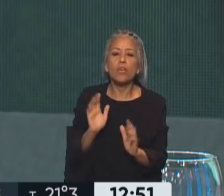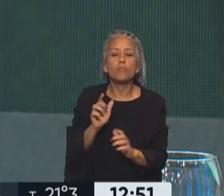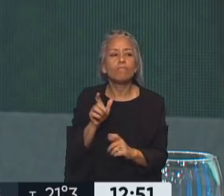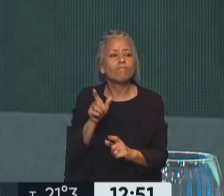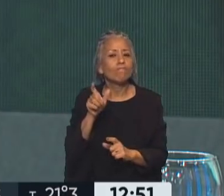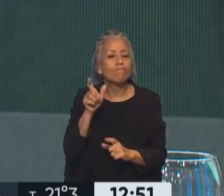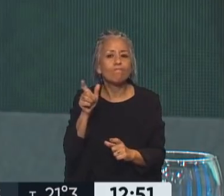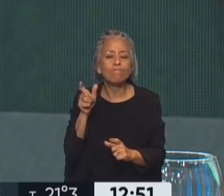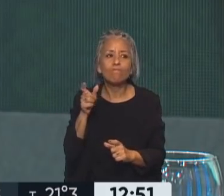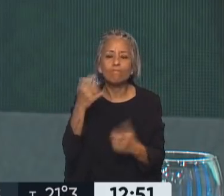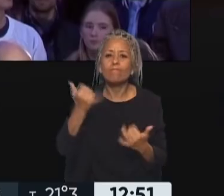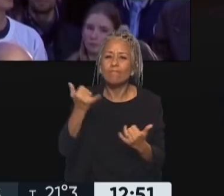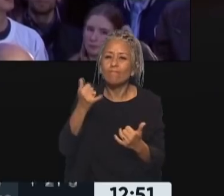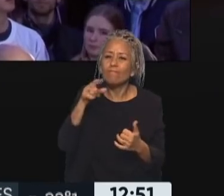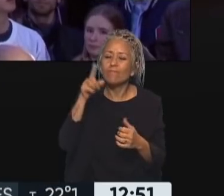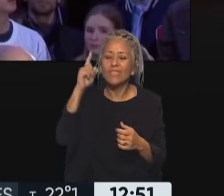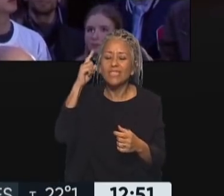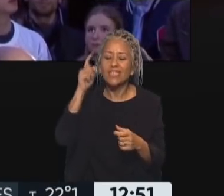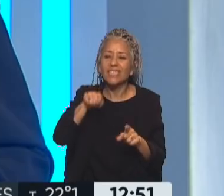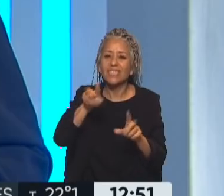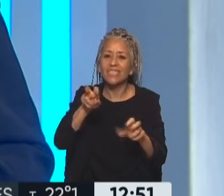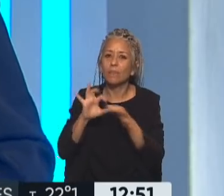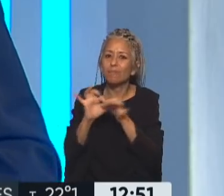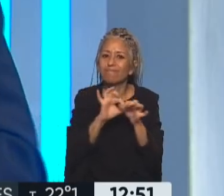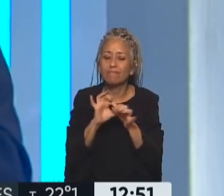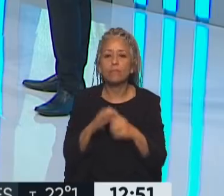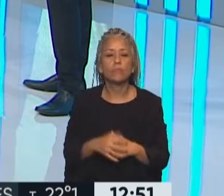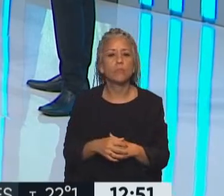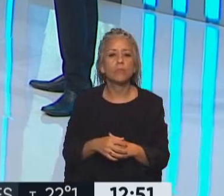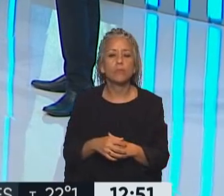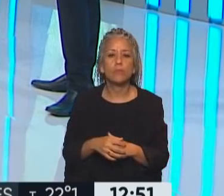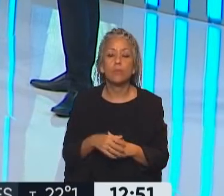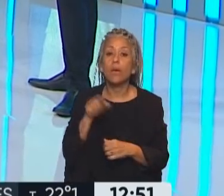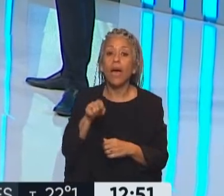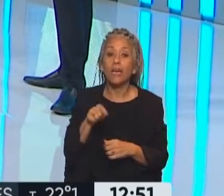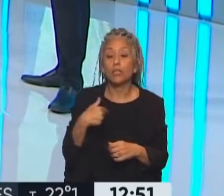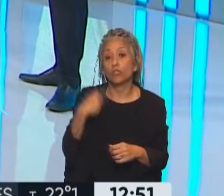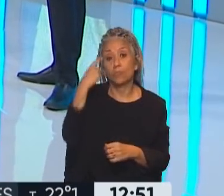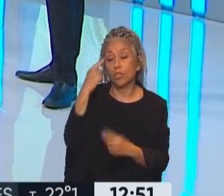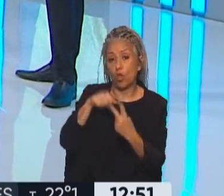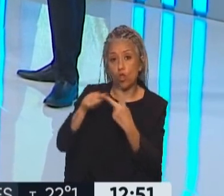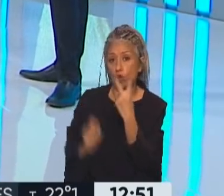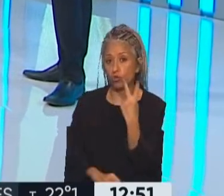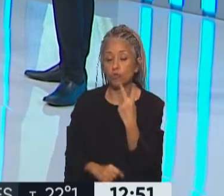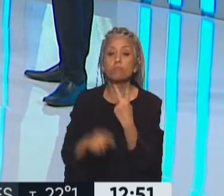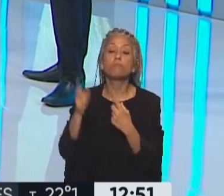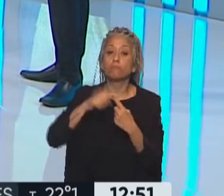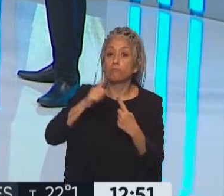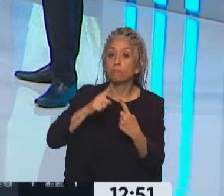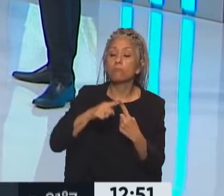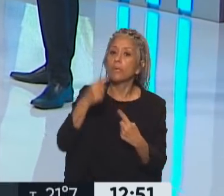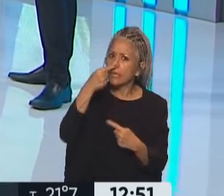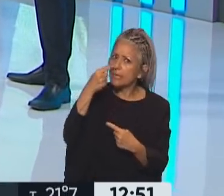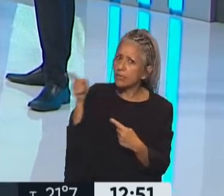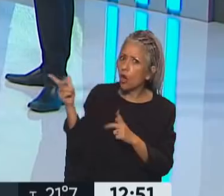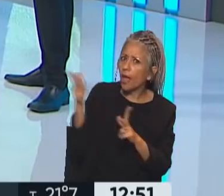tocan y creo que hay un tema interesante para analizar. Sí. Bien, Eber. Sí, ahí lo que A ver. creo dos cosas. Por un lado, me parece interesante esto que señalaba